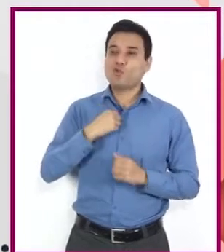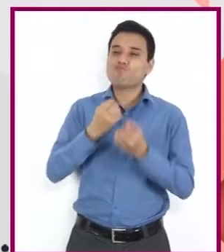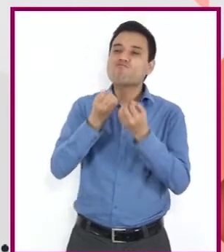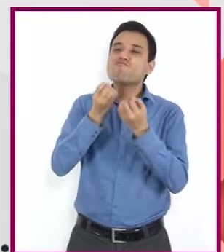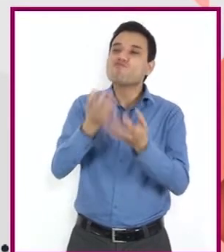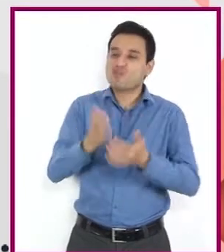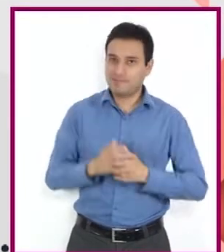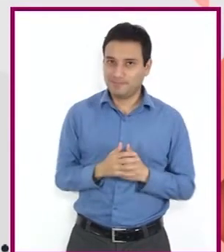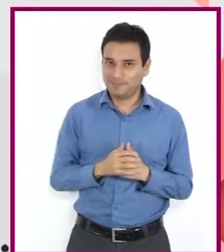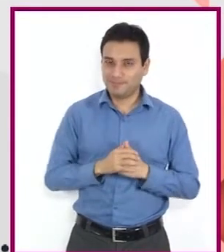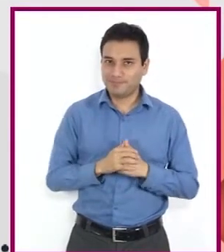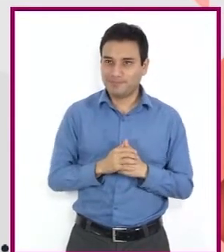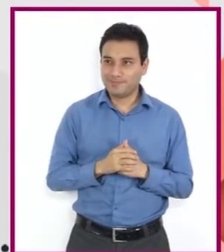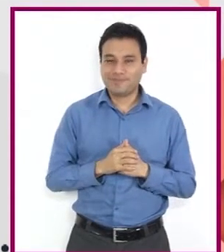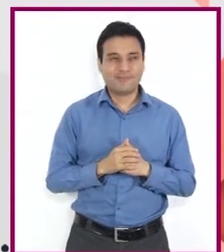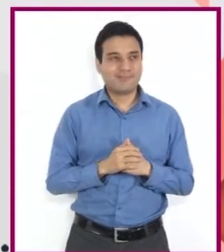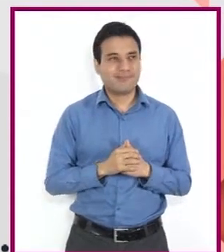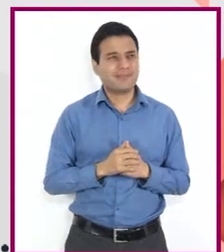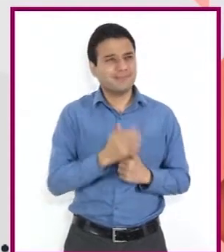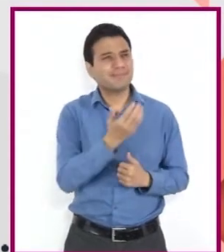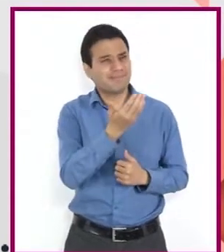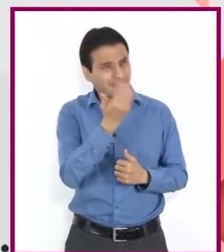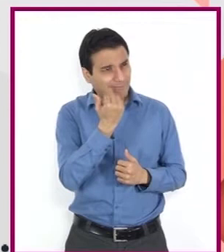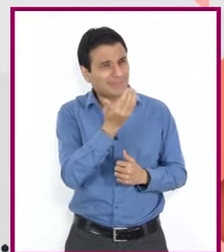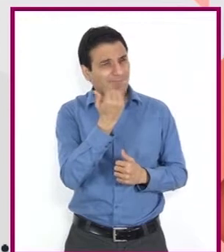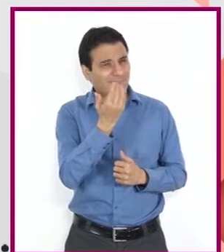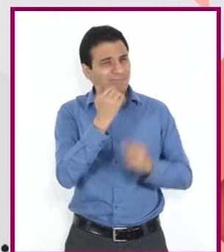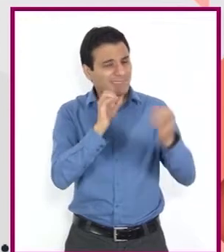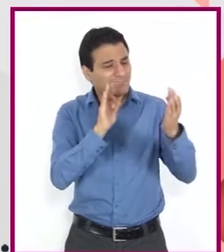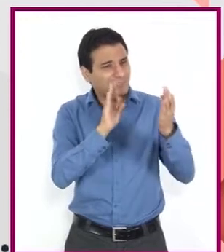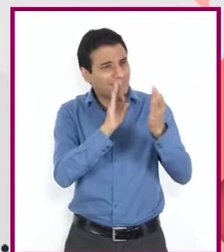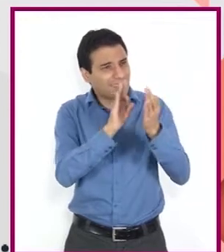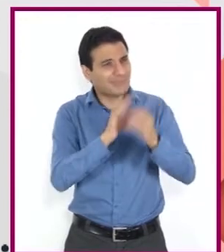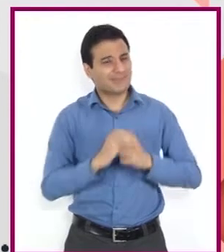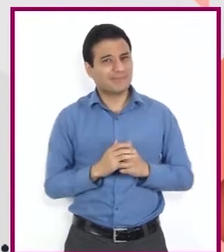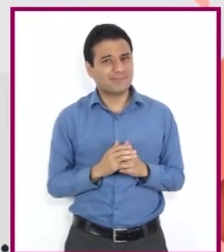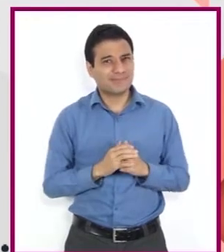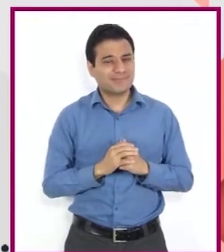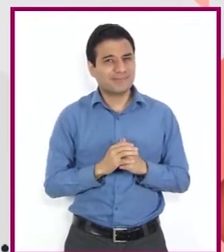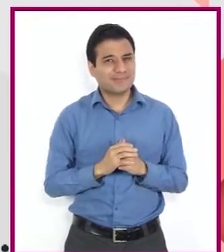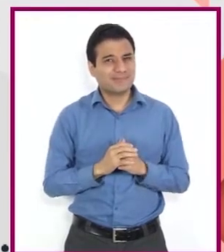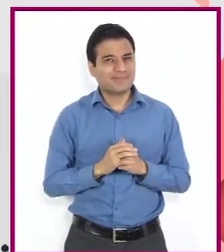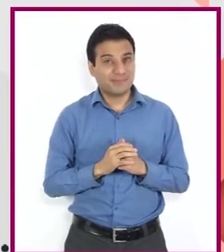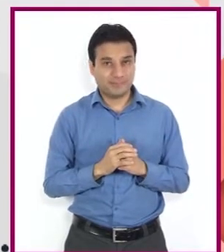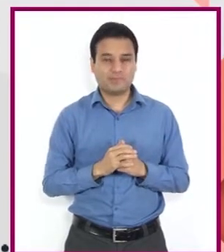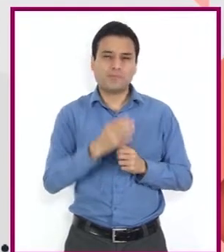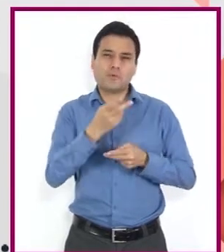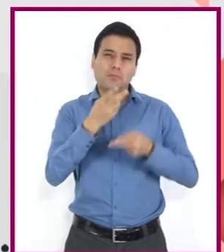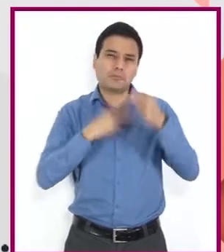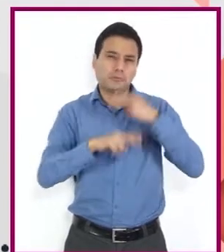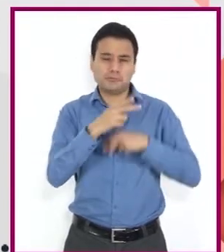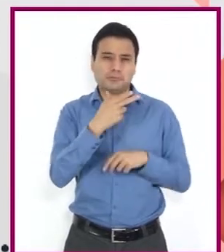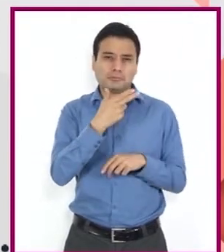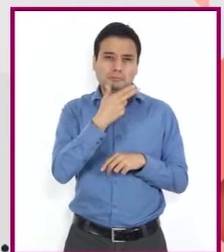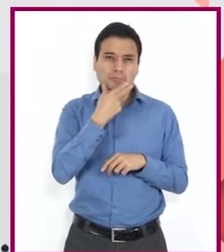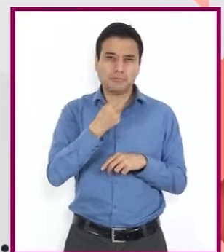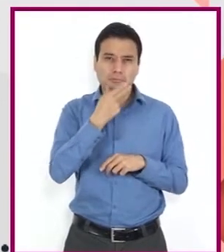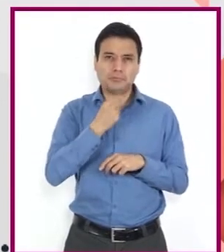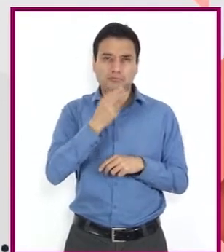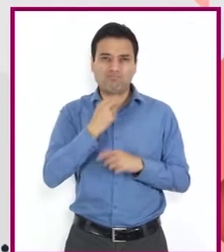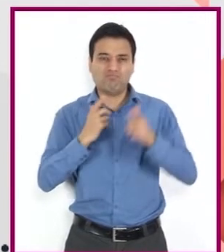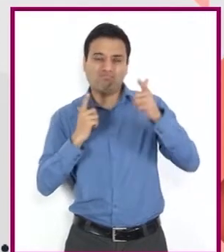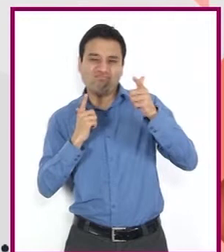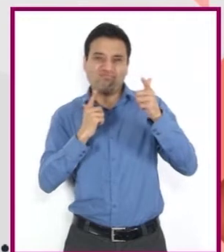ti, abuelita. Acércate. Un cazador que pasaba por ahí oyó la